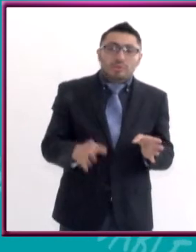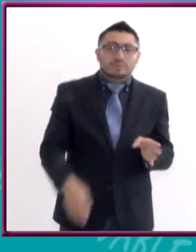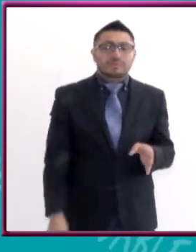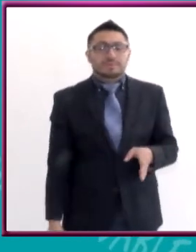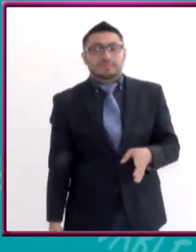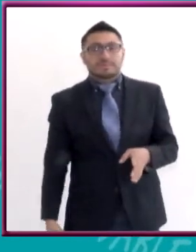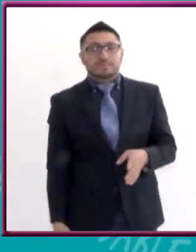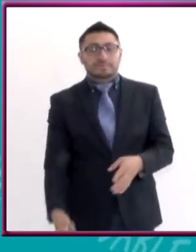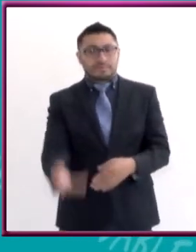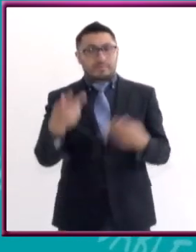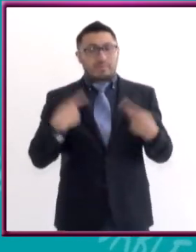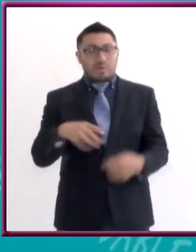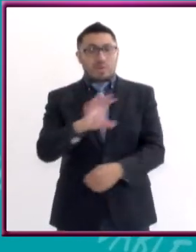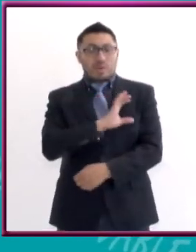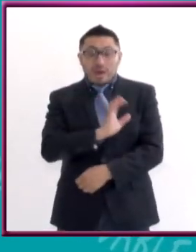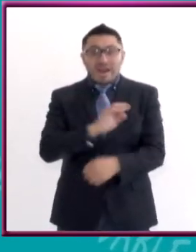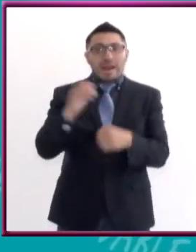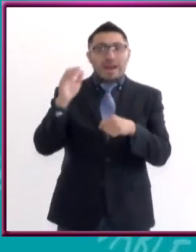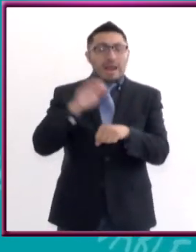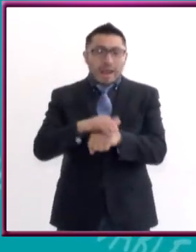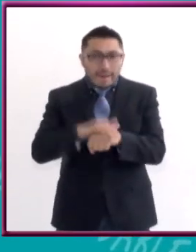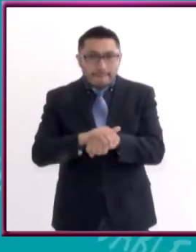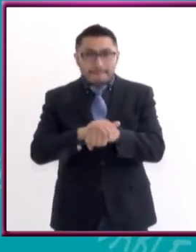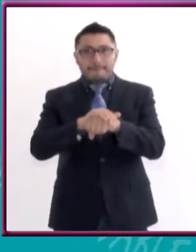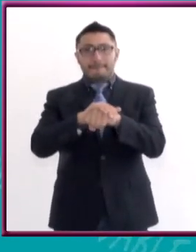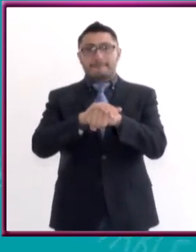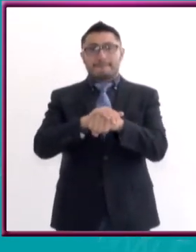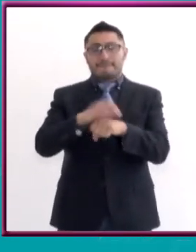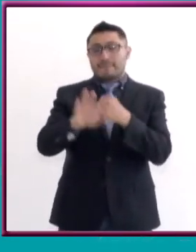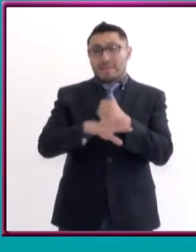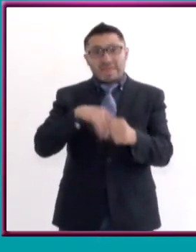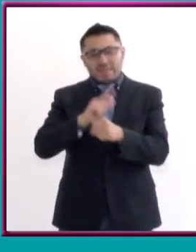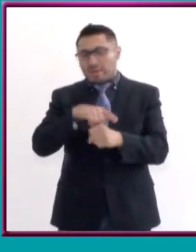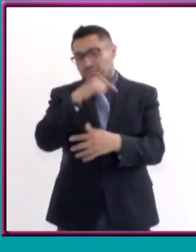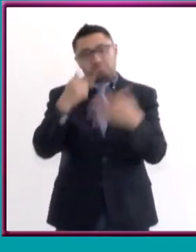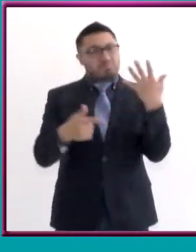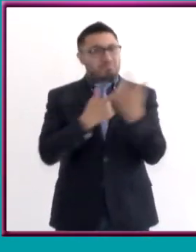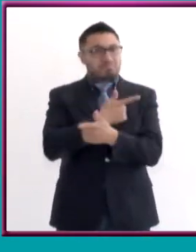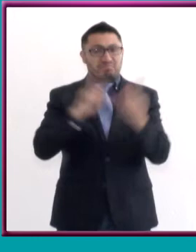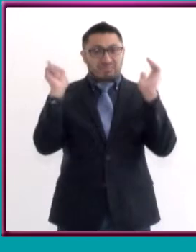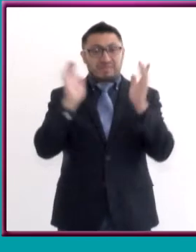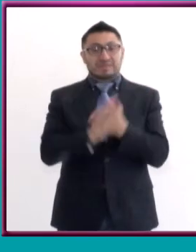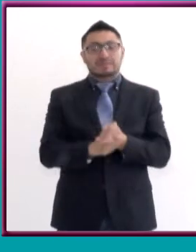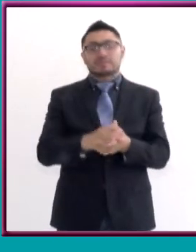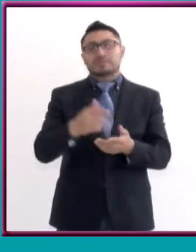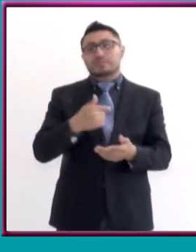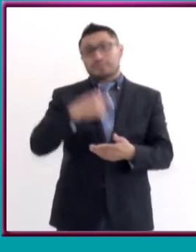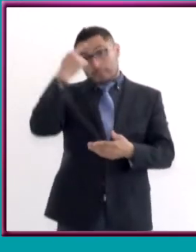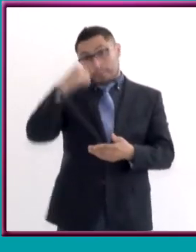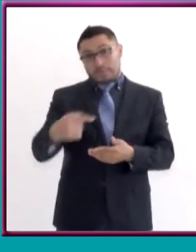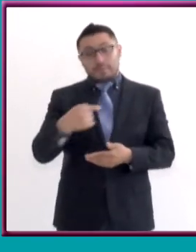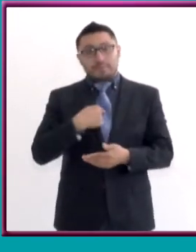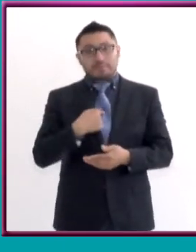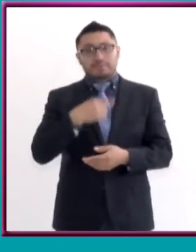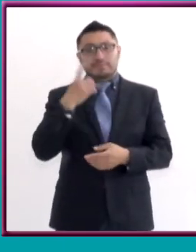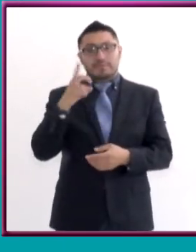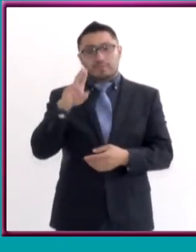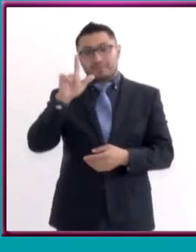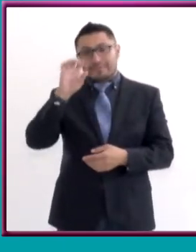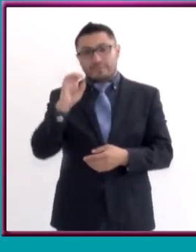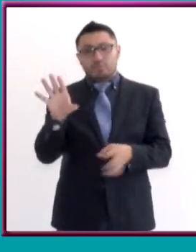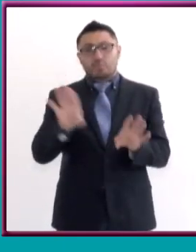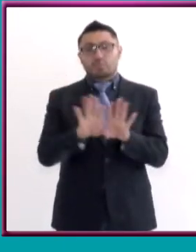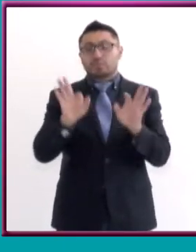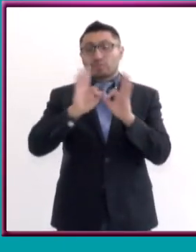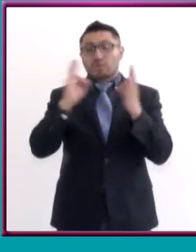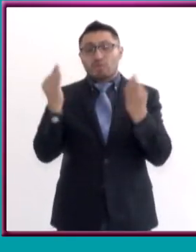de un ser querido, de un amigo, de un animal, o sea, de lo que sea. Bueno, para mí estar en duelo me parece